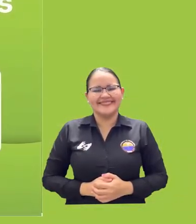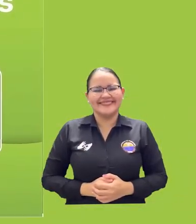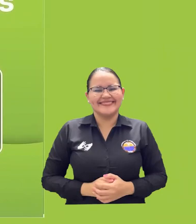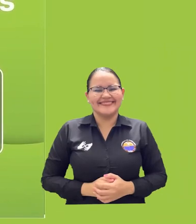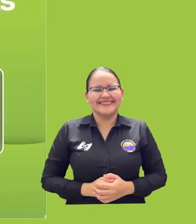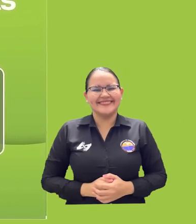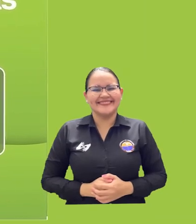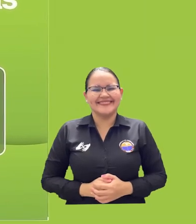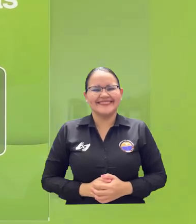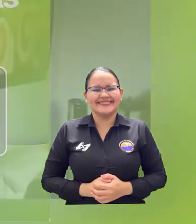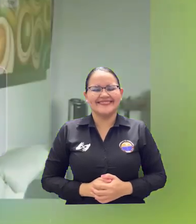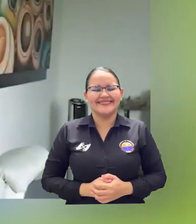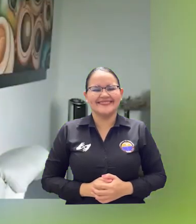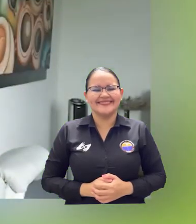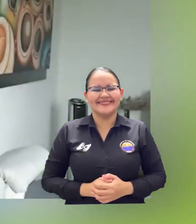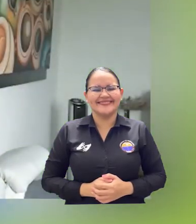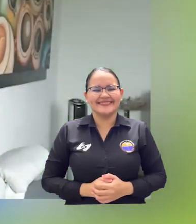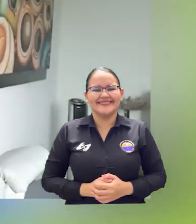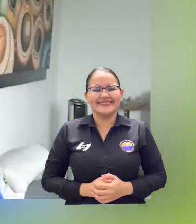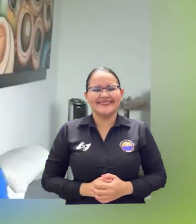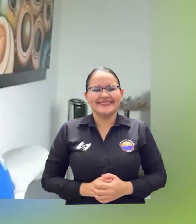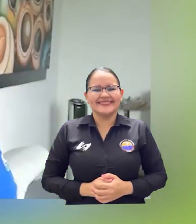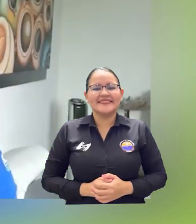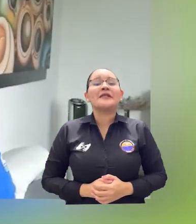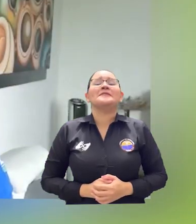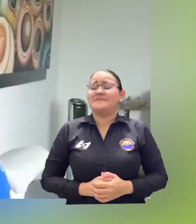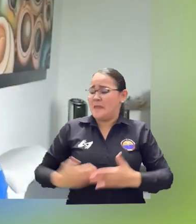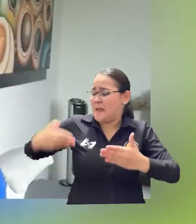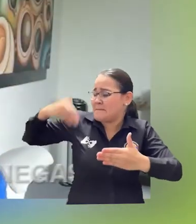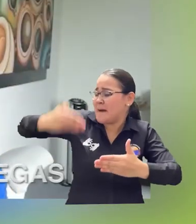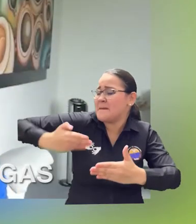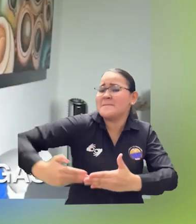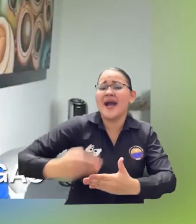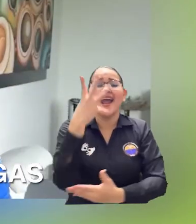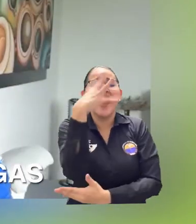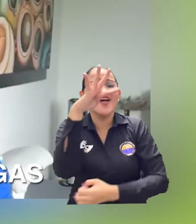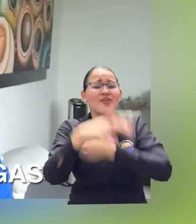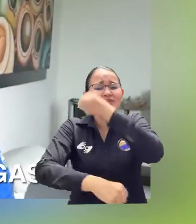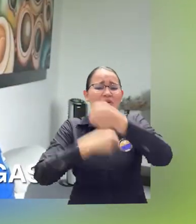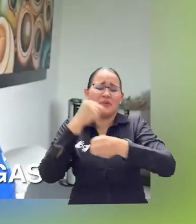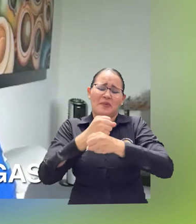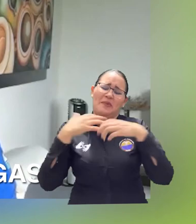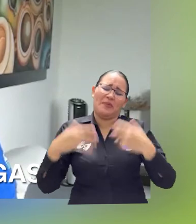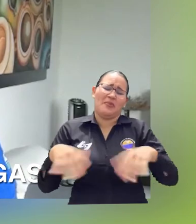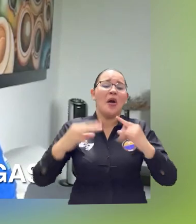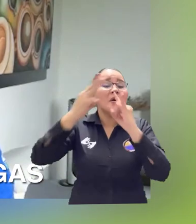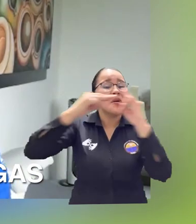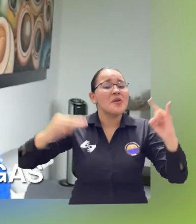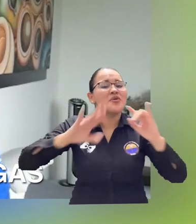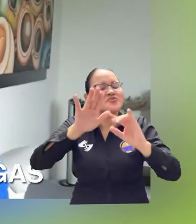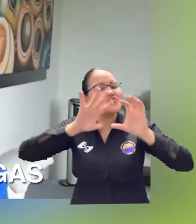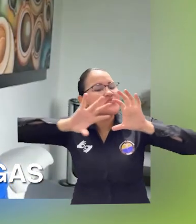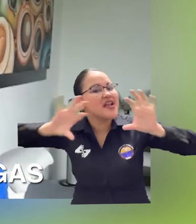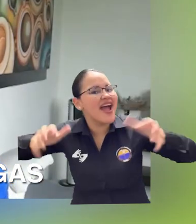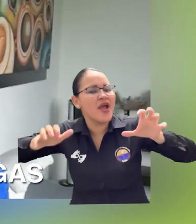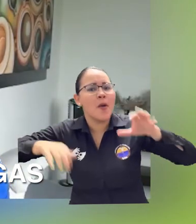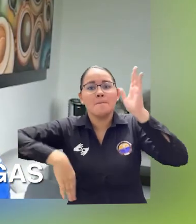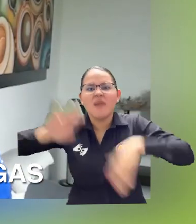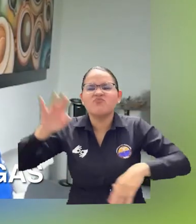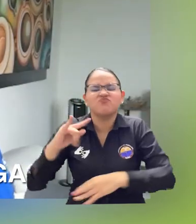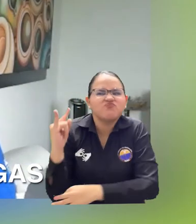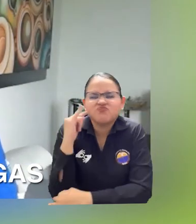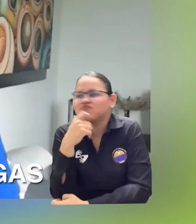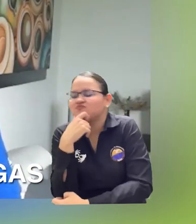sanitaria. A lo largo de estos 14 años, Unimagdalena Radio se ha constituido en el medio de comunicación de la cultura